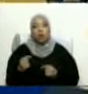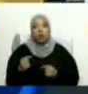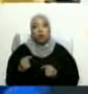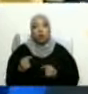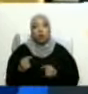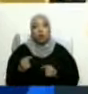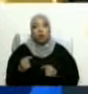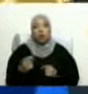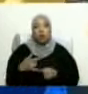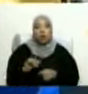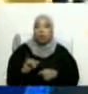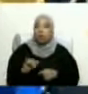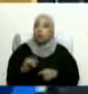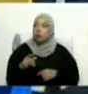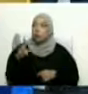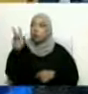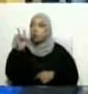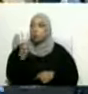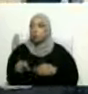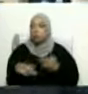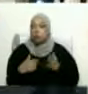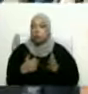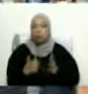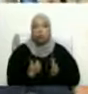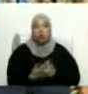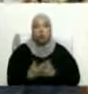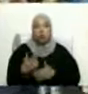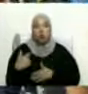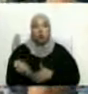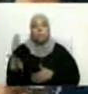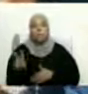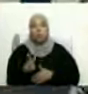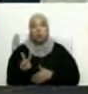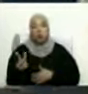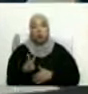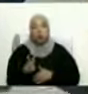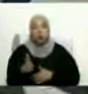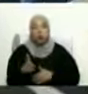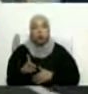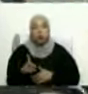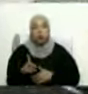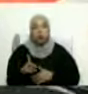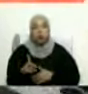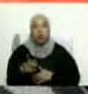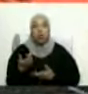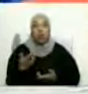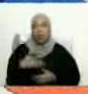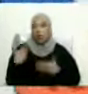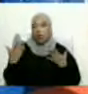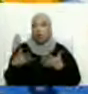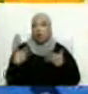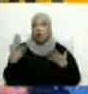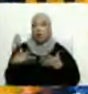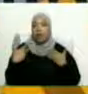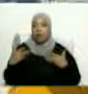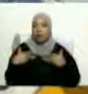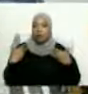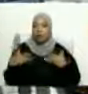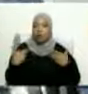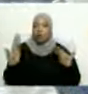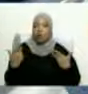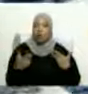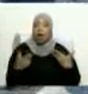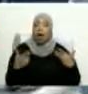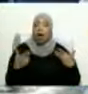Entonces el Esequibo es Venezuela. Hoy con nuestra alegría, nuestras motivaciones,